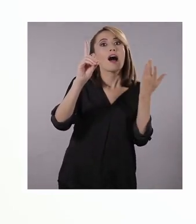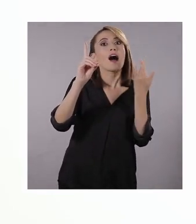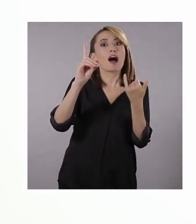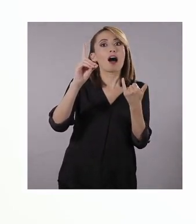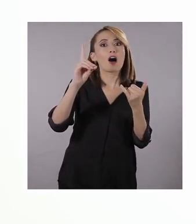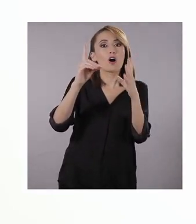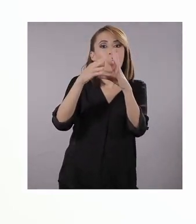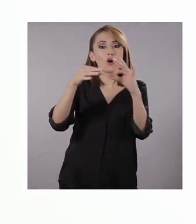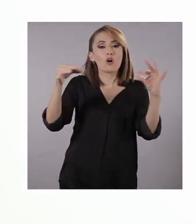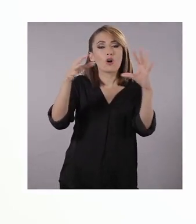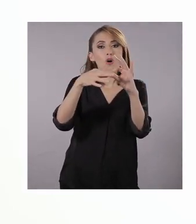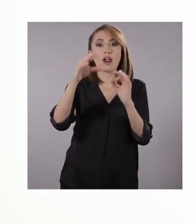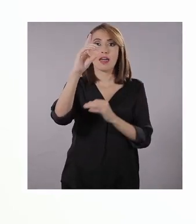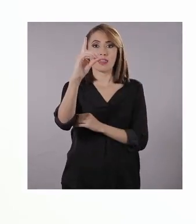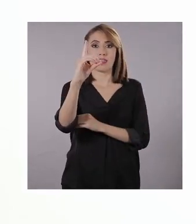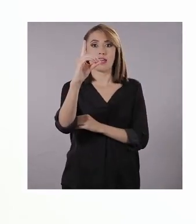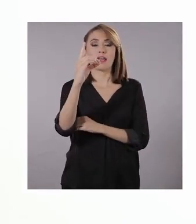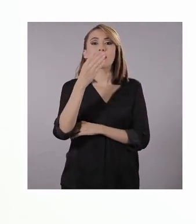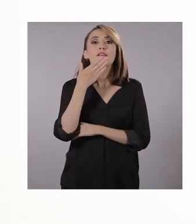¿Con D?